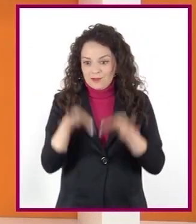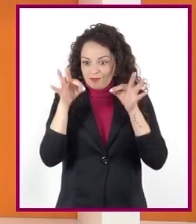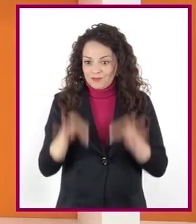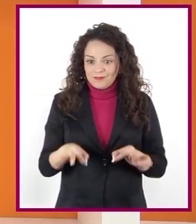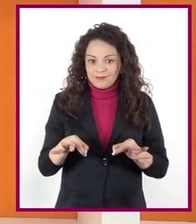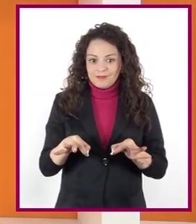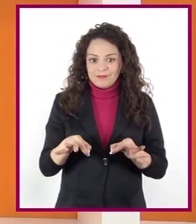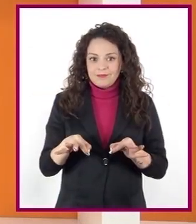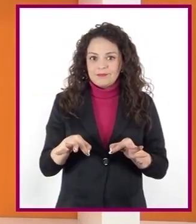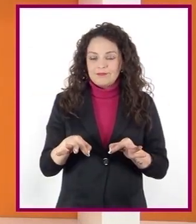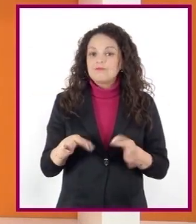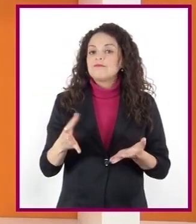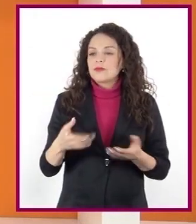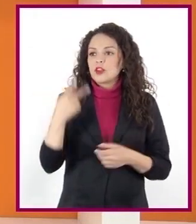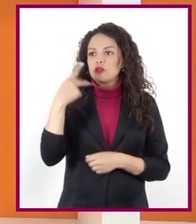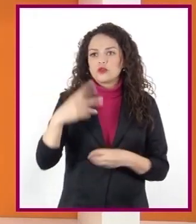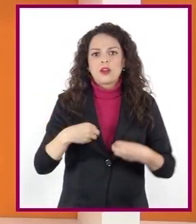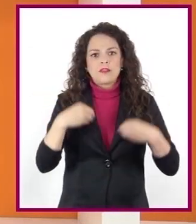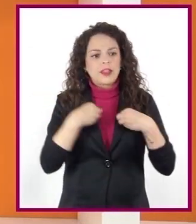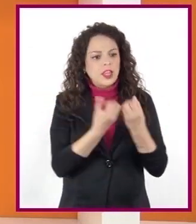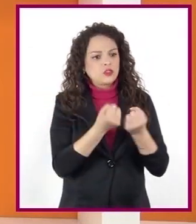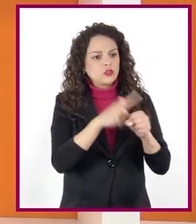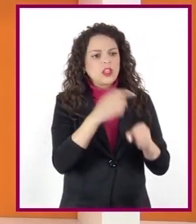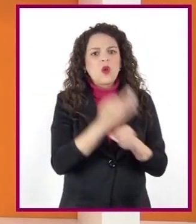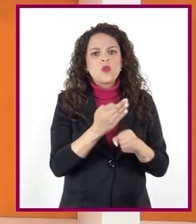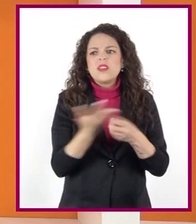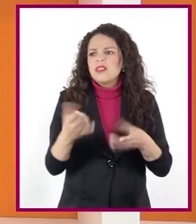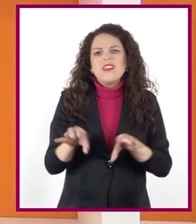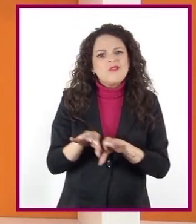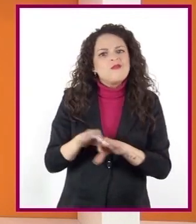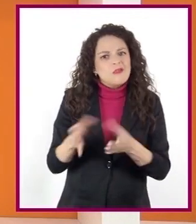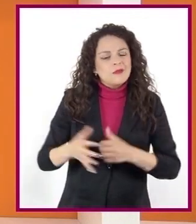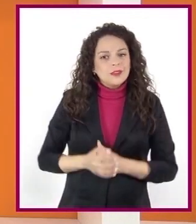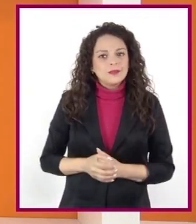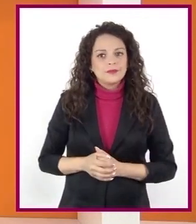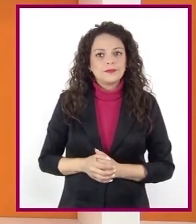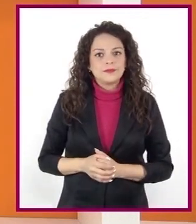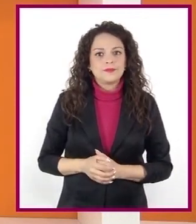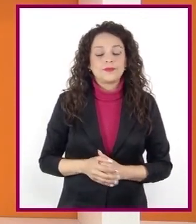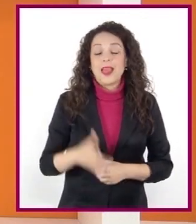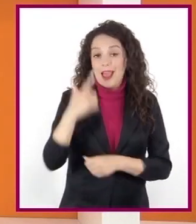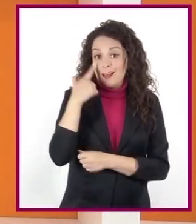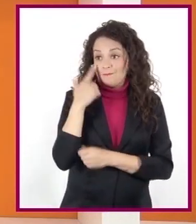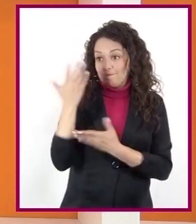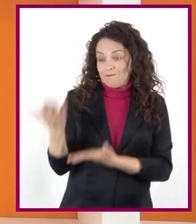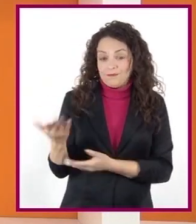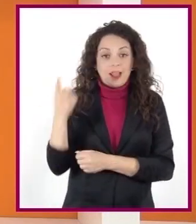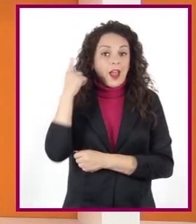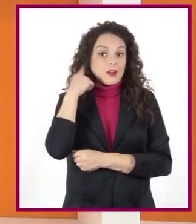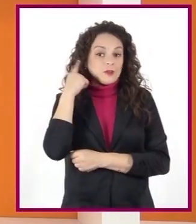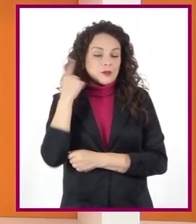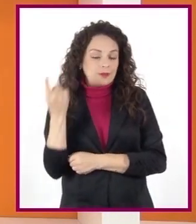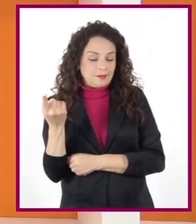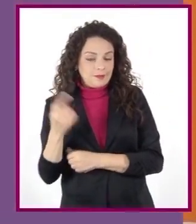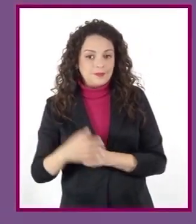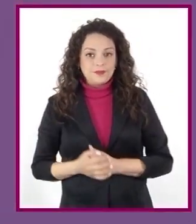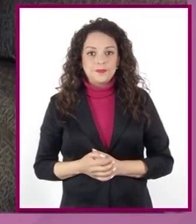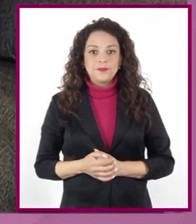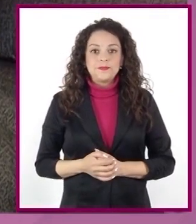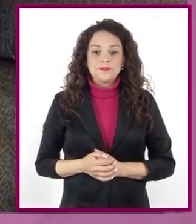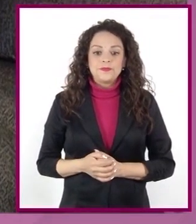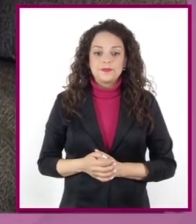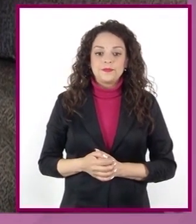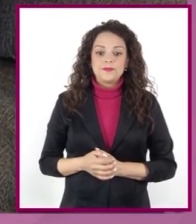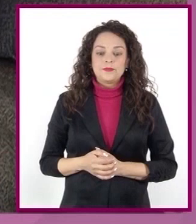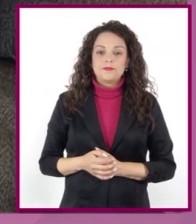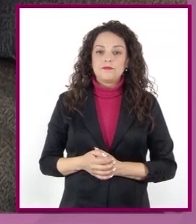¿Cómo son sus condiciones sociales en la actualidad? Vamos a verlo y escucharlo a continuación. por eso